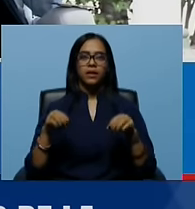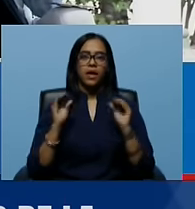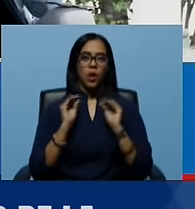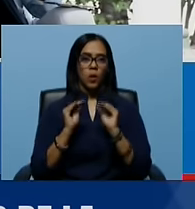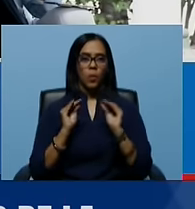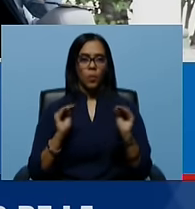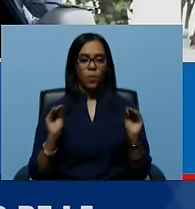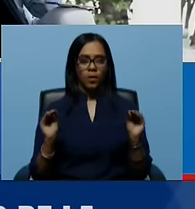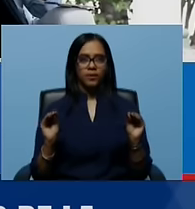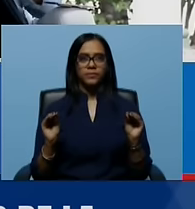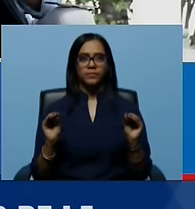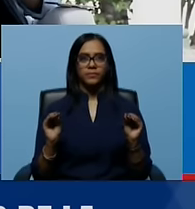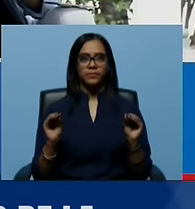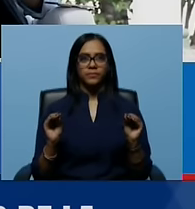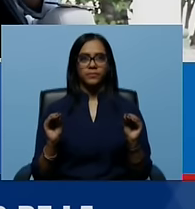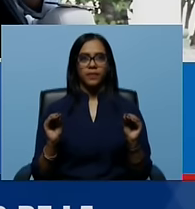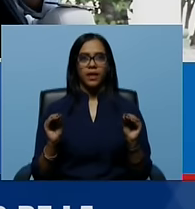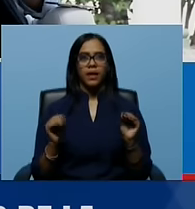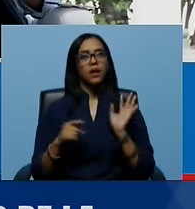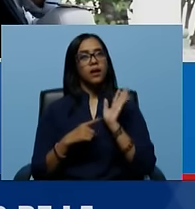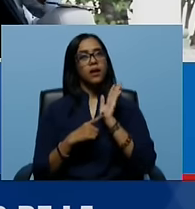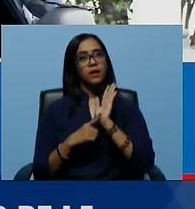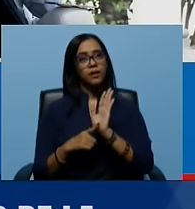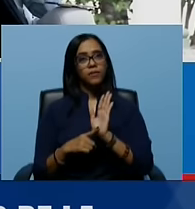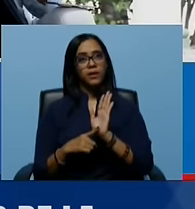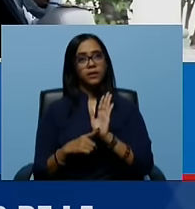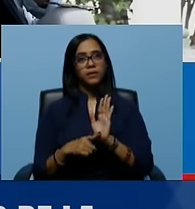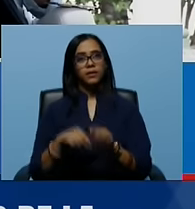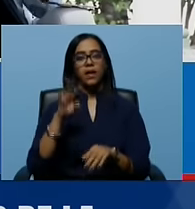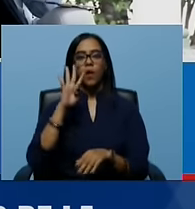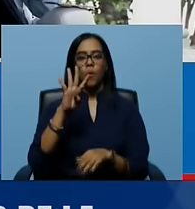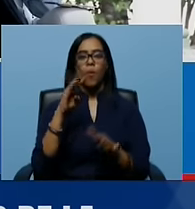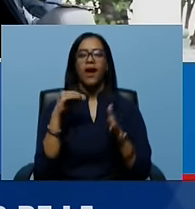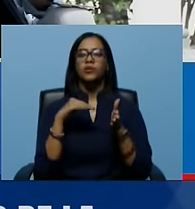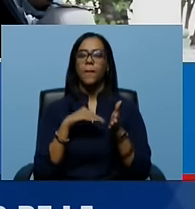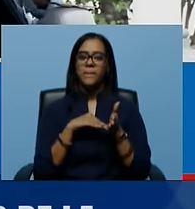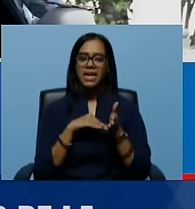y nos llama. La referencia de los